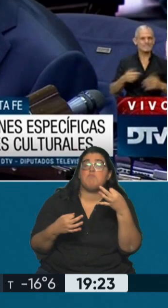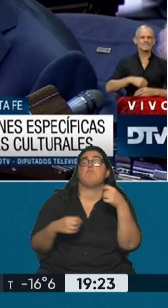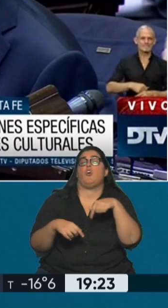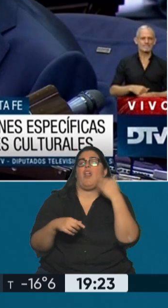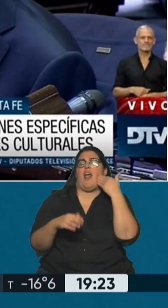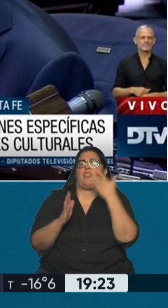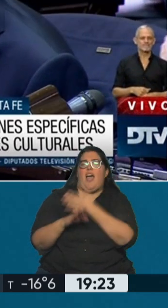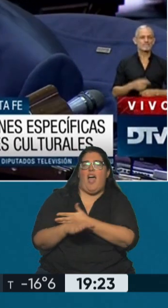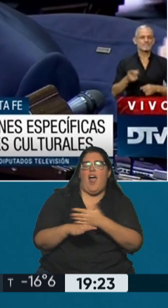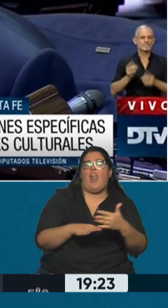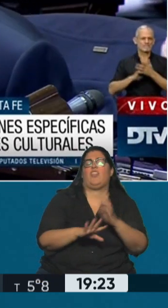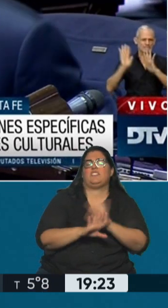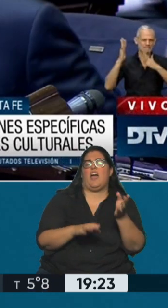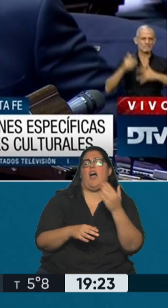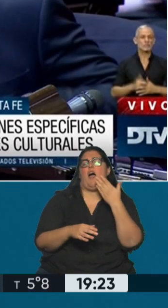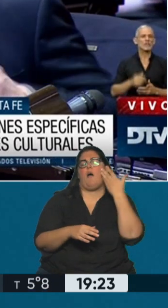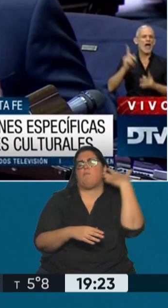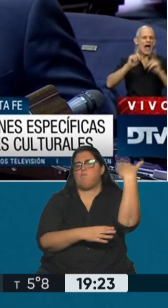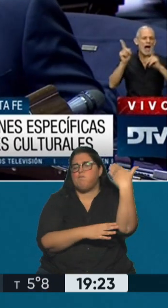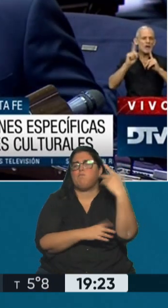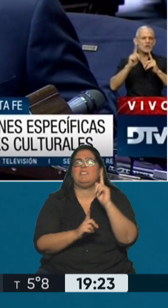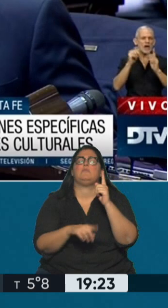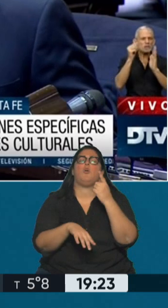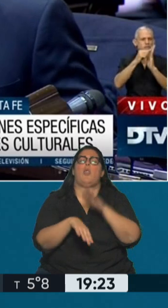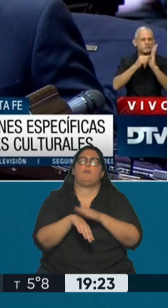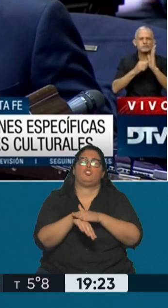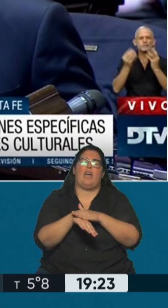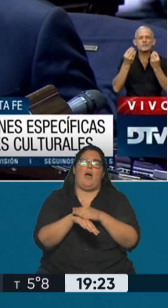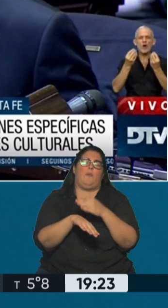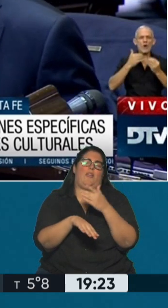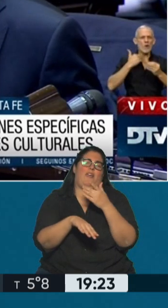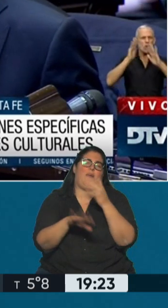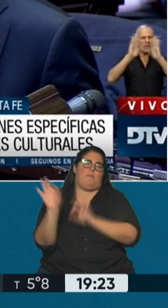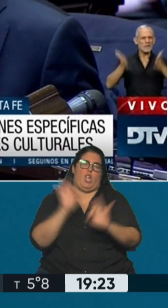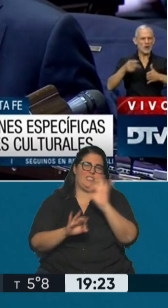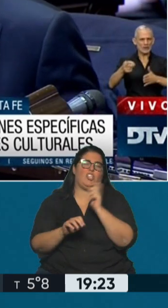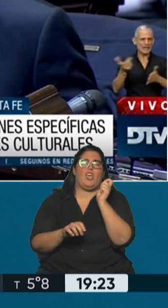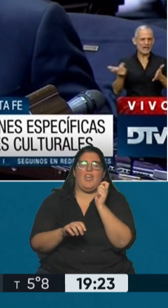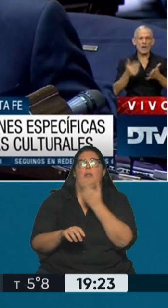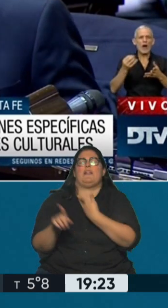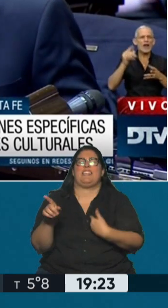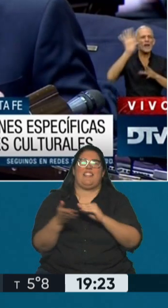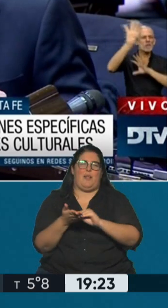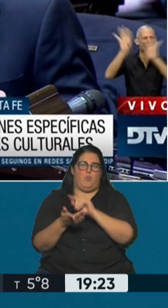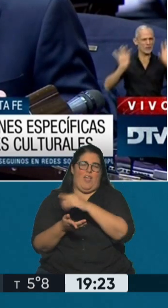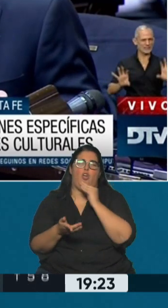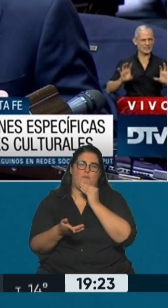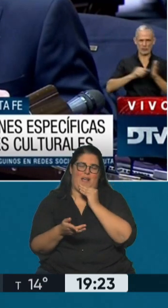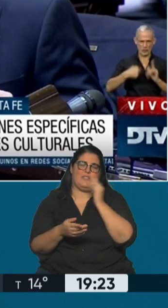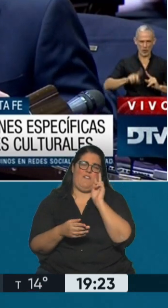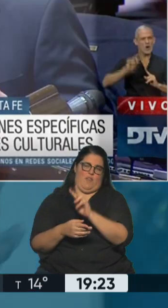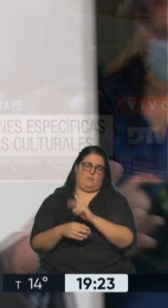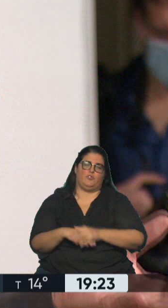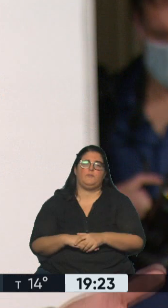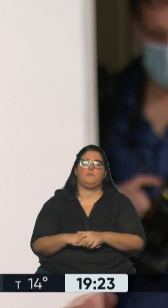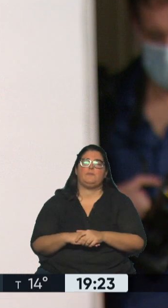hoy habló quien presenta este proyecto, Sergio Massa, el presidente de la Cámara de Diputados. Lo vemos y lo escuchamos. La